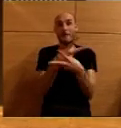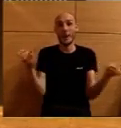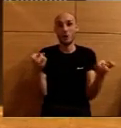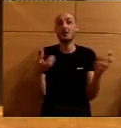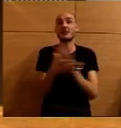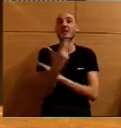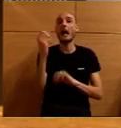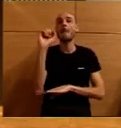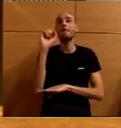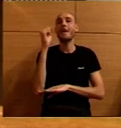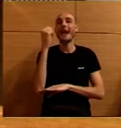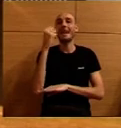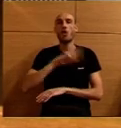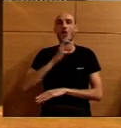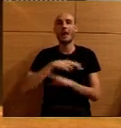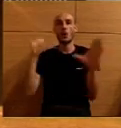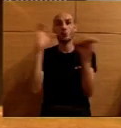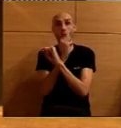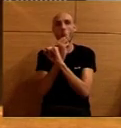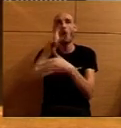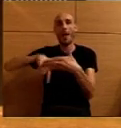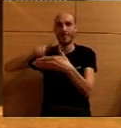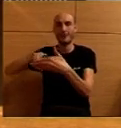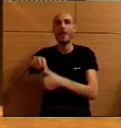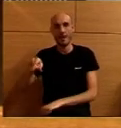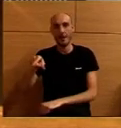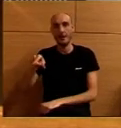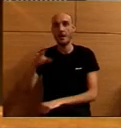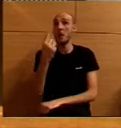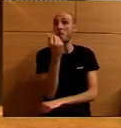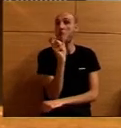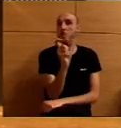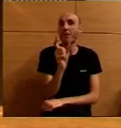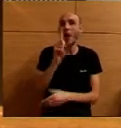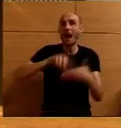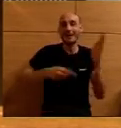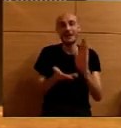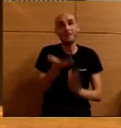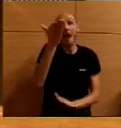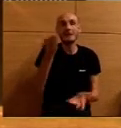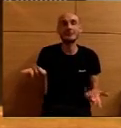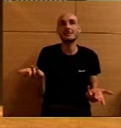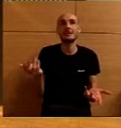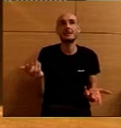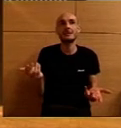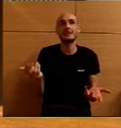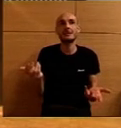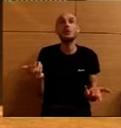del mercado negro de alquiler, va a aumentar el precio del alquiler, van a intentar esquivar